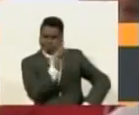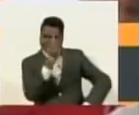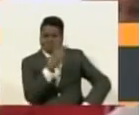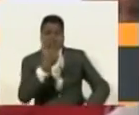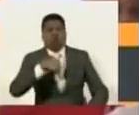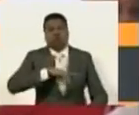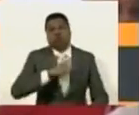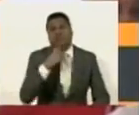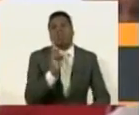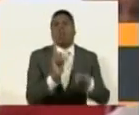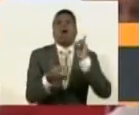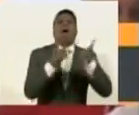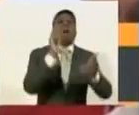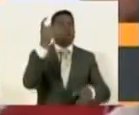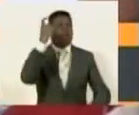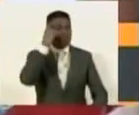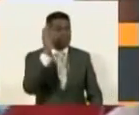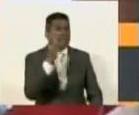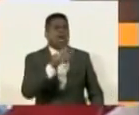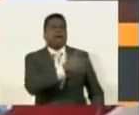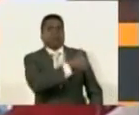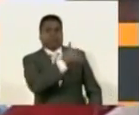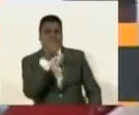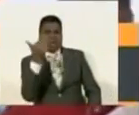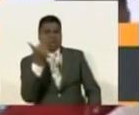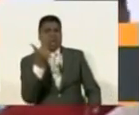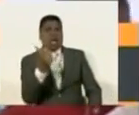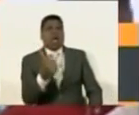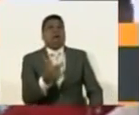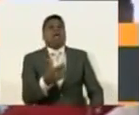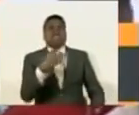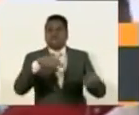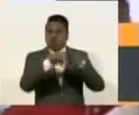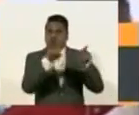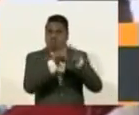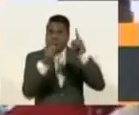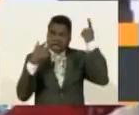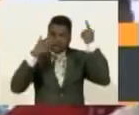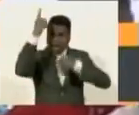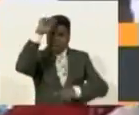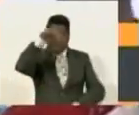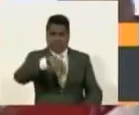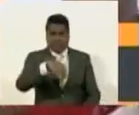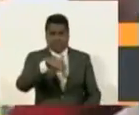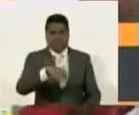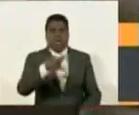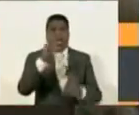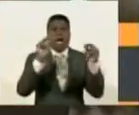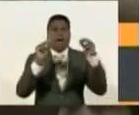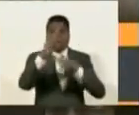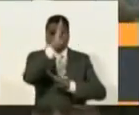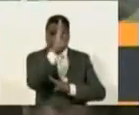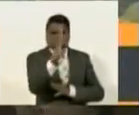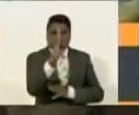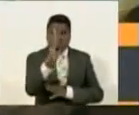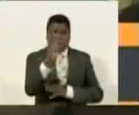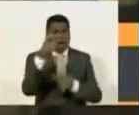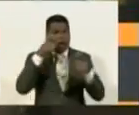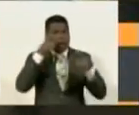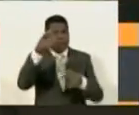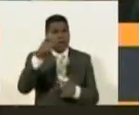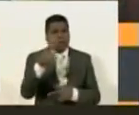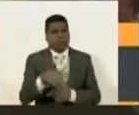que algún día también por esos lares tiene que aparecer un Hugo Chávez Frías que le hable directamente al pueblo sin interlocutores.